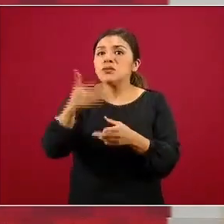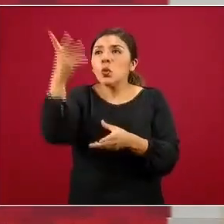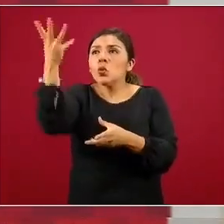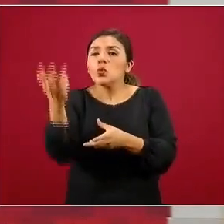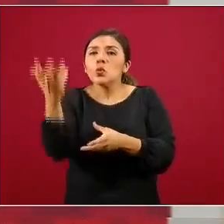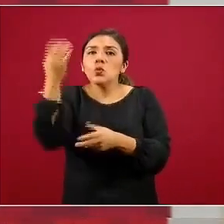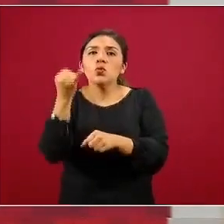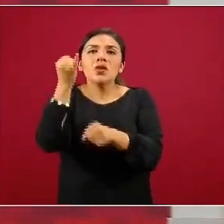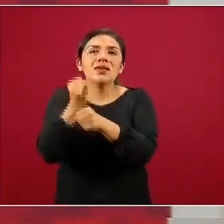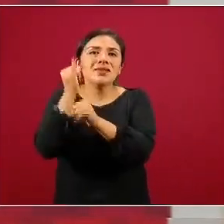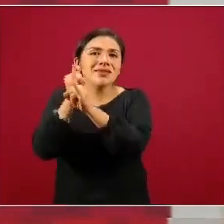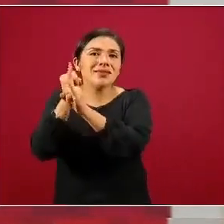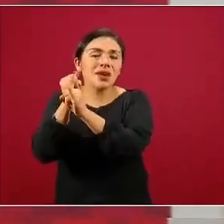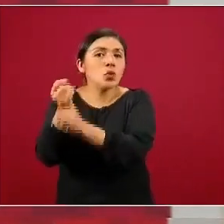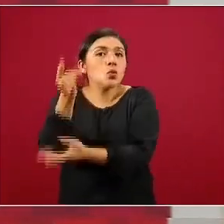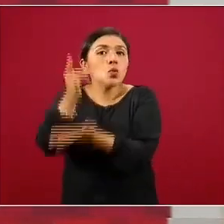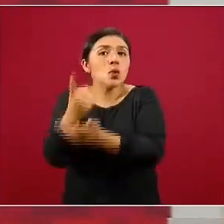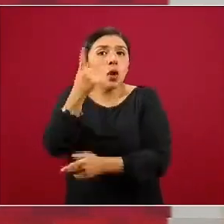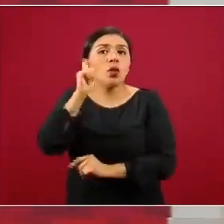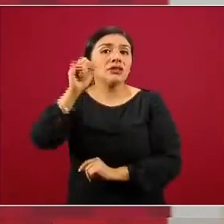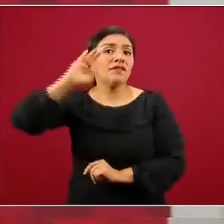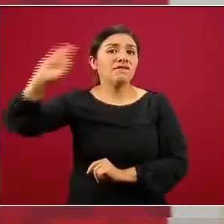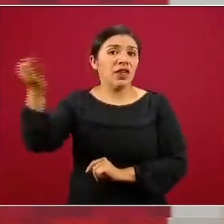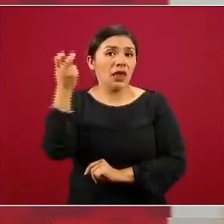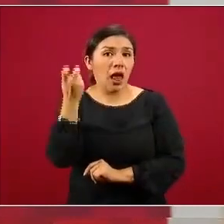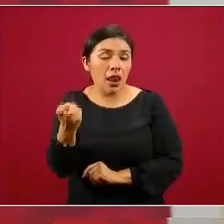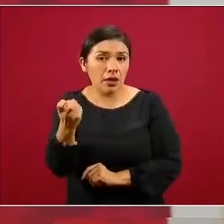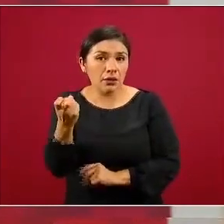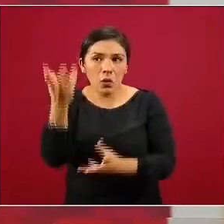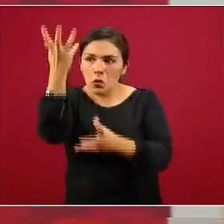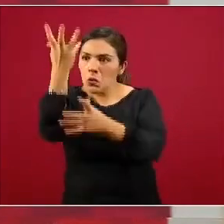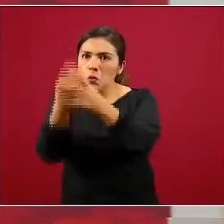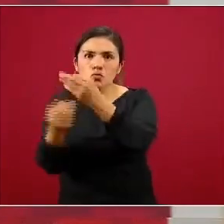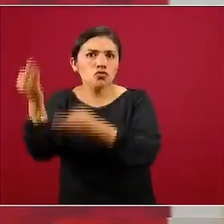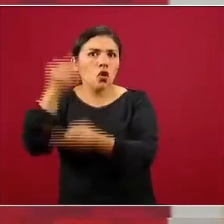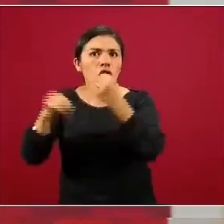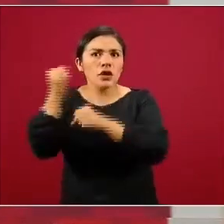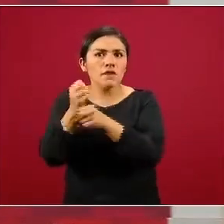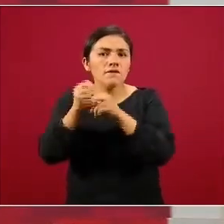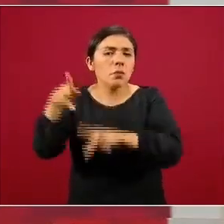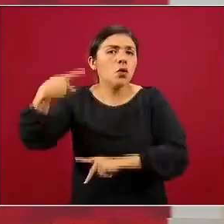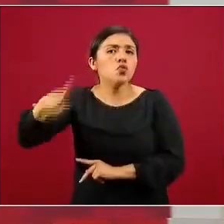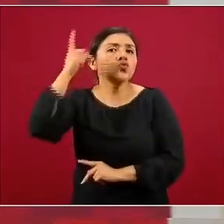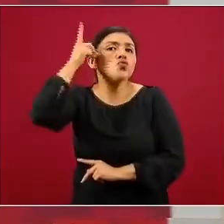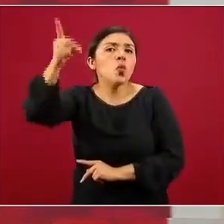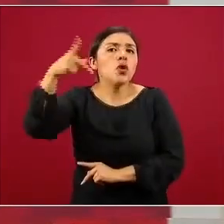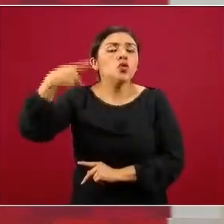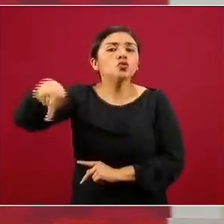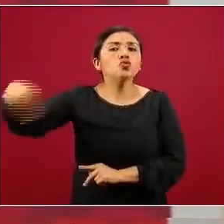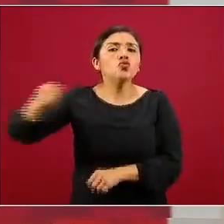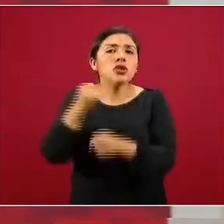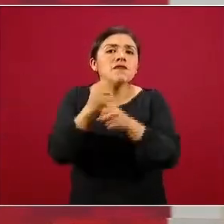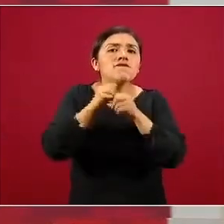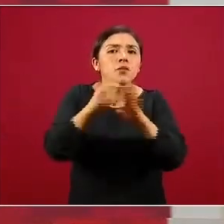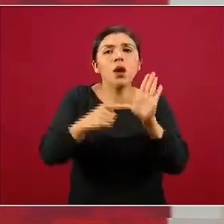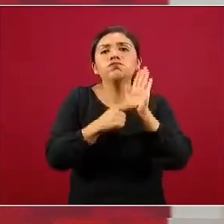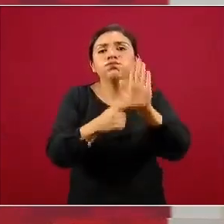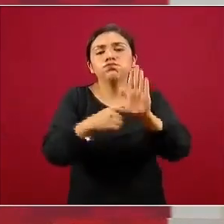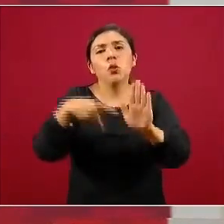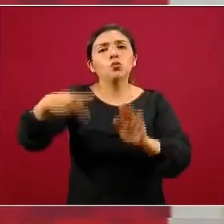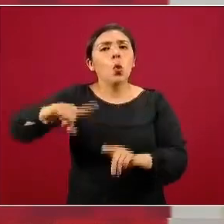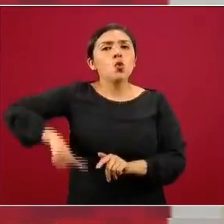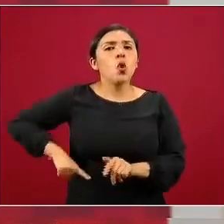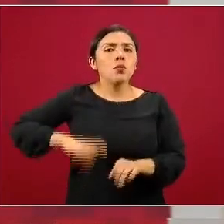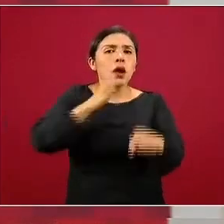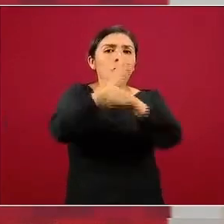plataforma única de información, que es federal, y por supuesto son dueños de sus propios datos los gobiernos